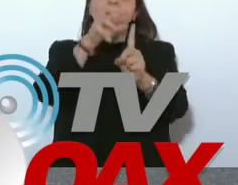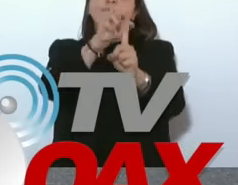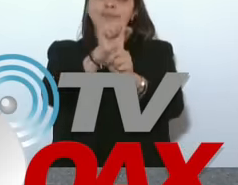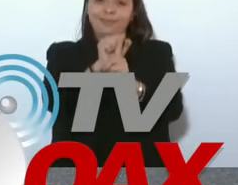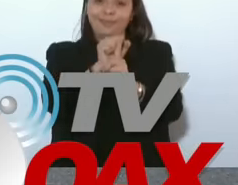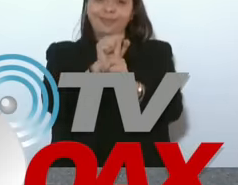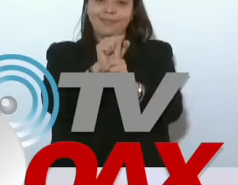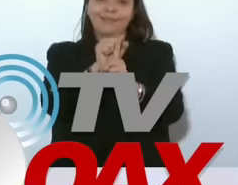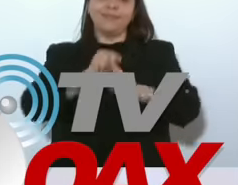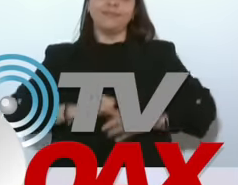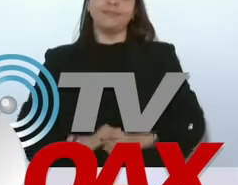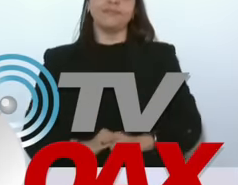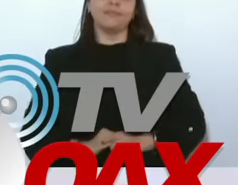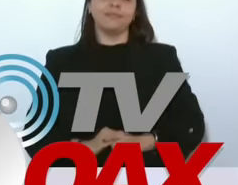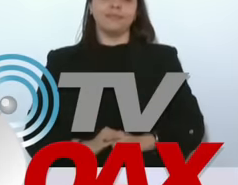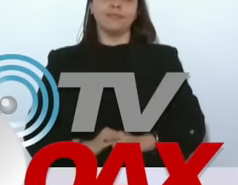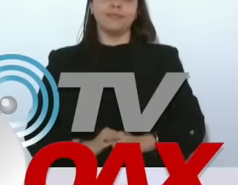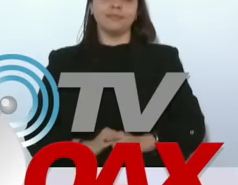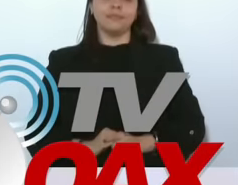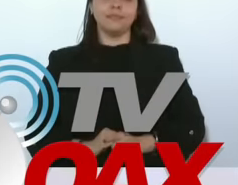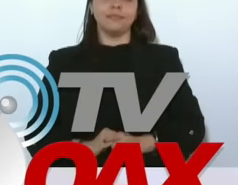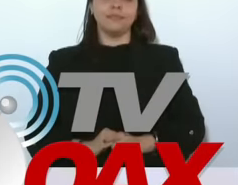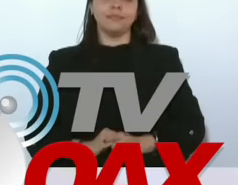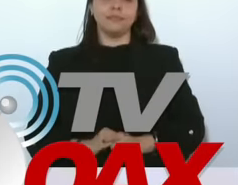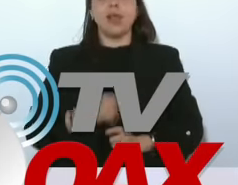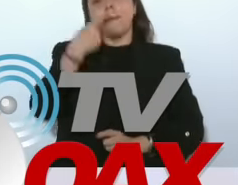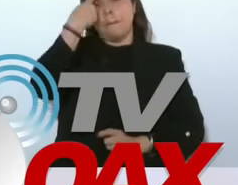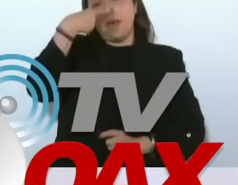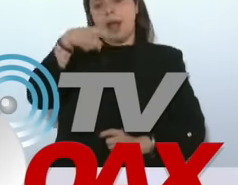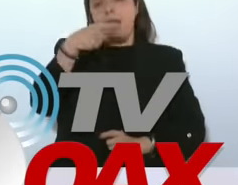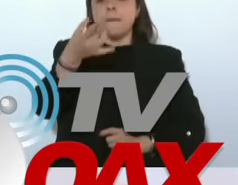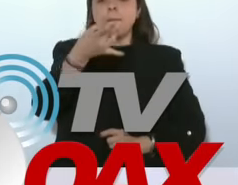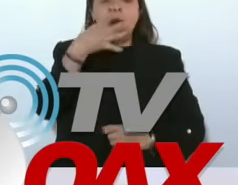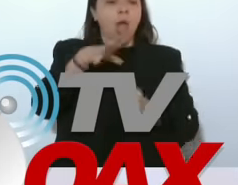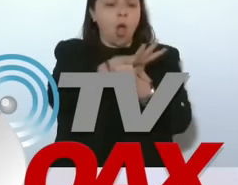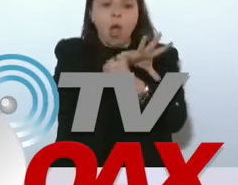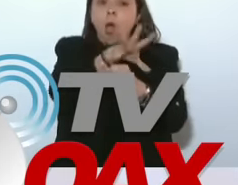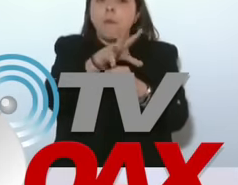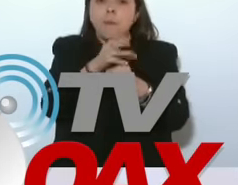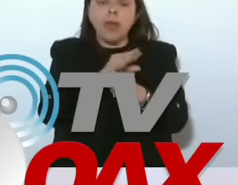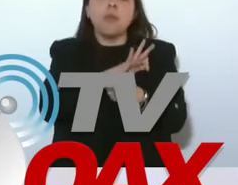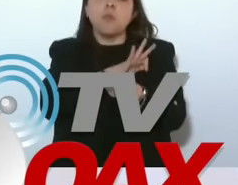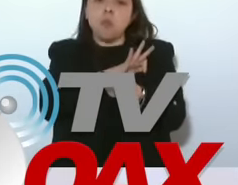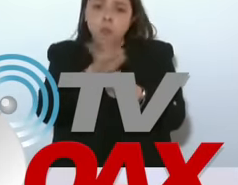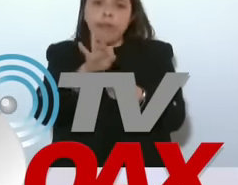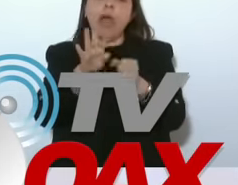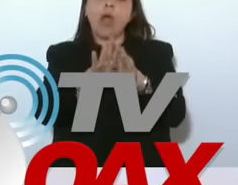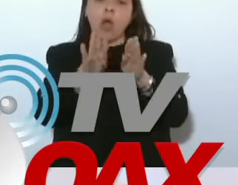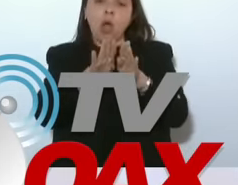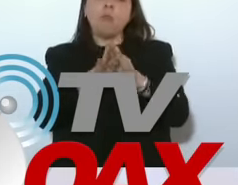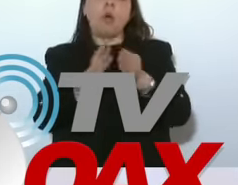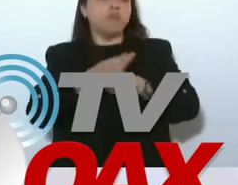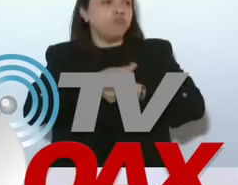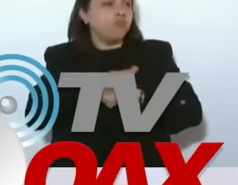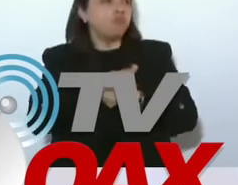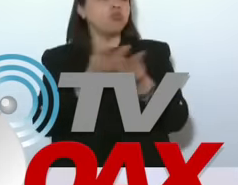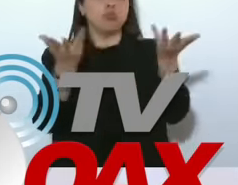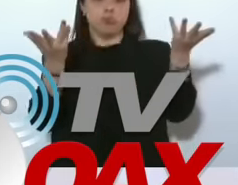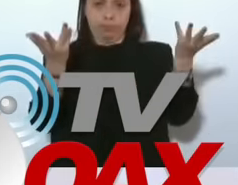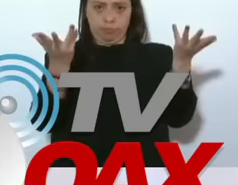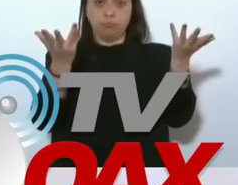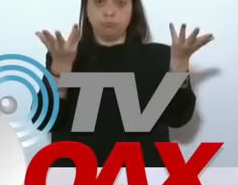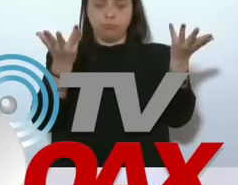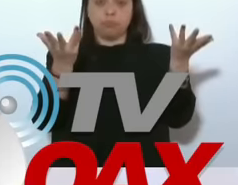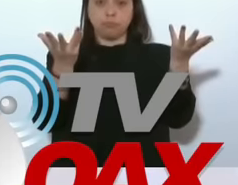que se distribuyan todas las medicinas, que puedan llegar